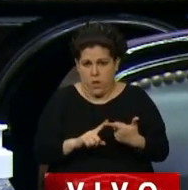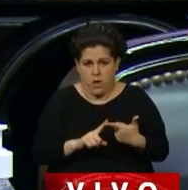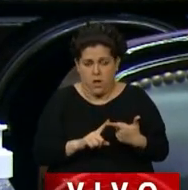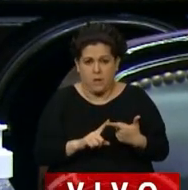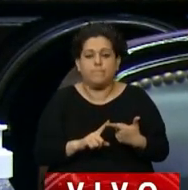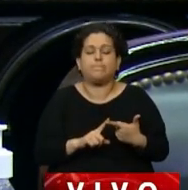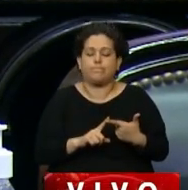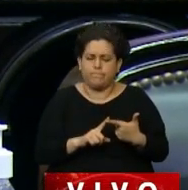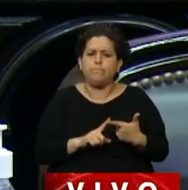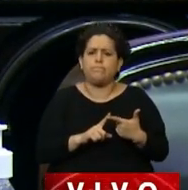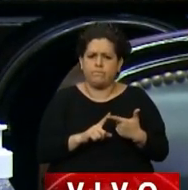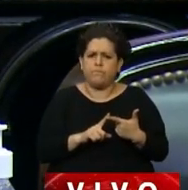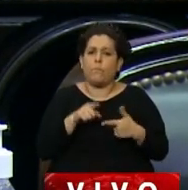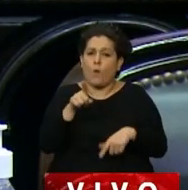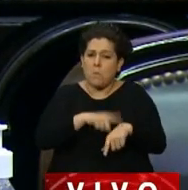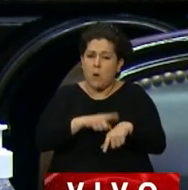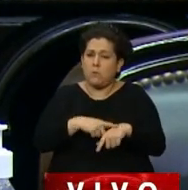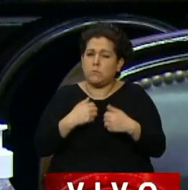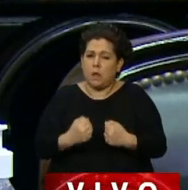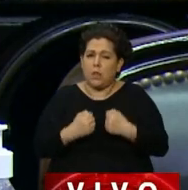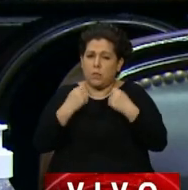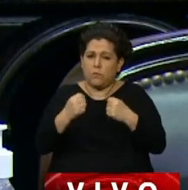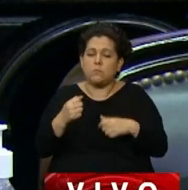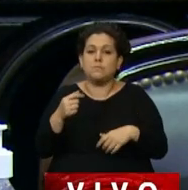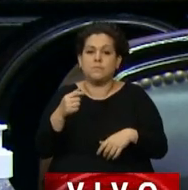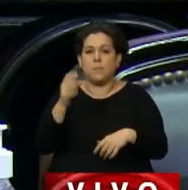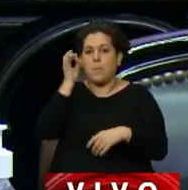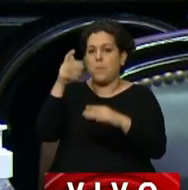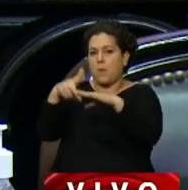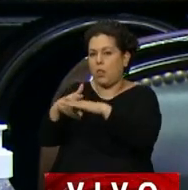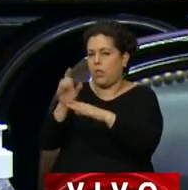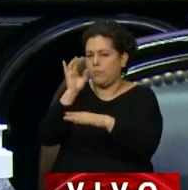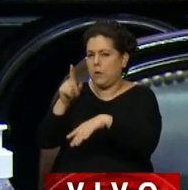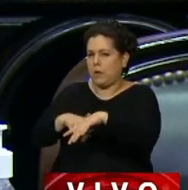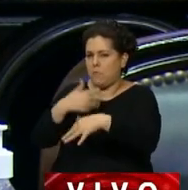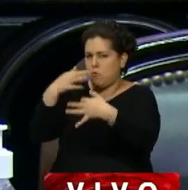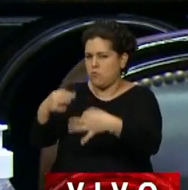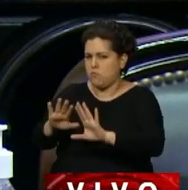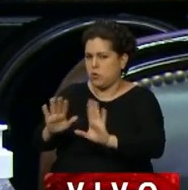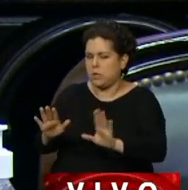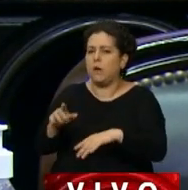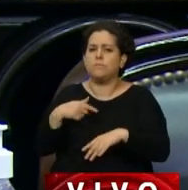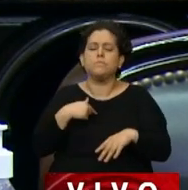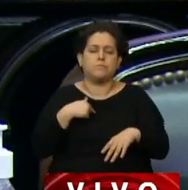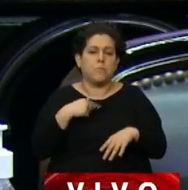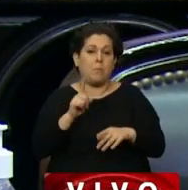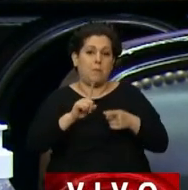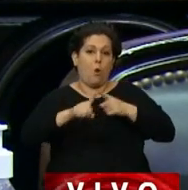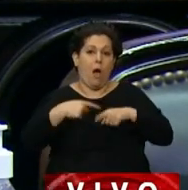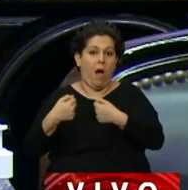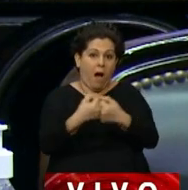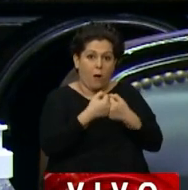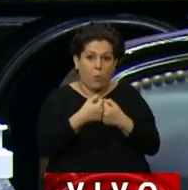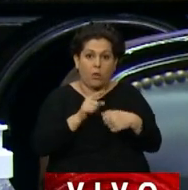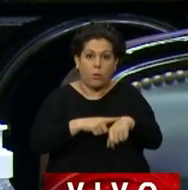Fruto de muchos esfuerzos de aquel momento. Está cumpliendo su tiempo, diputado, le pido que redondee, por favor. Fruto de aquel consenso